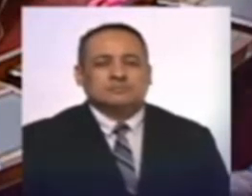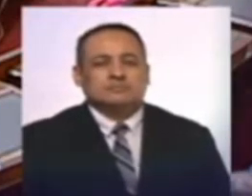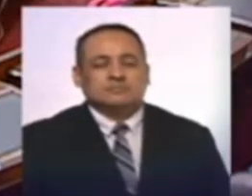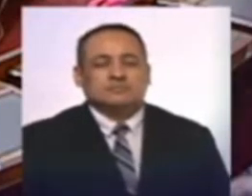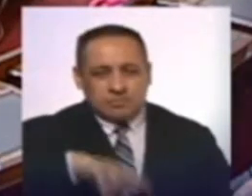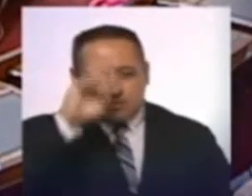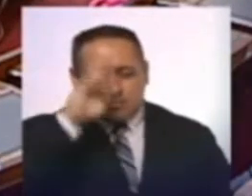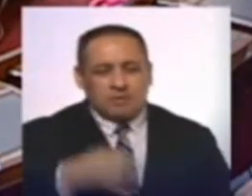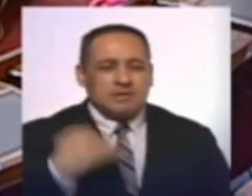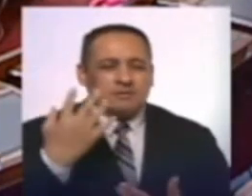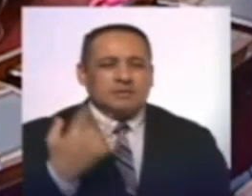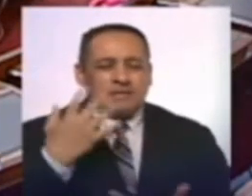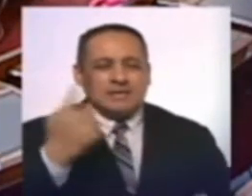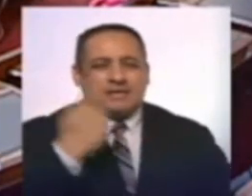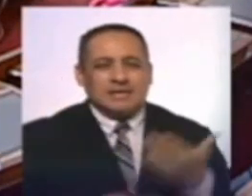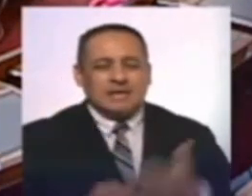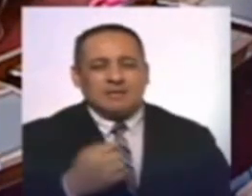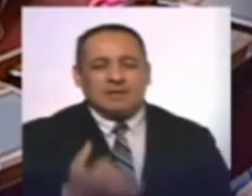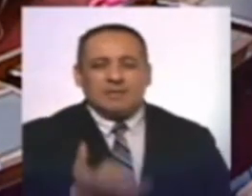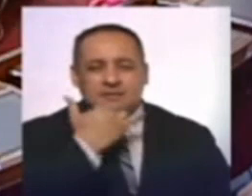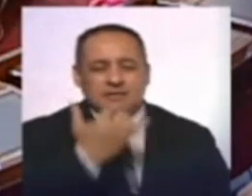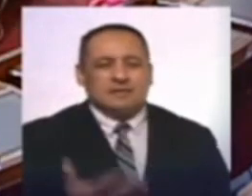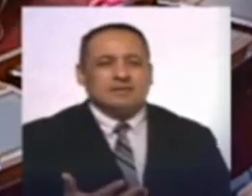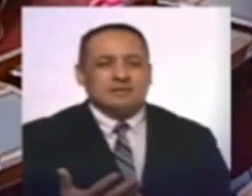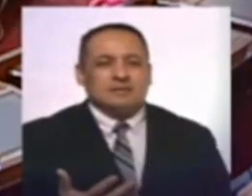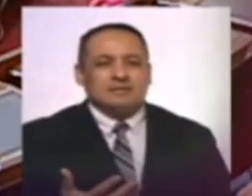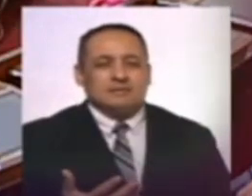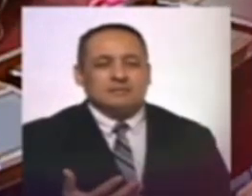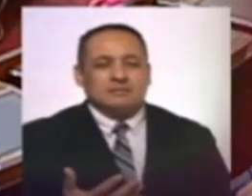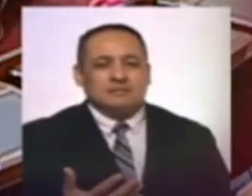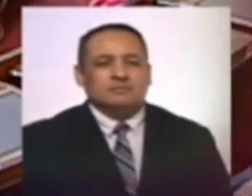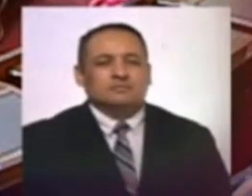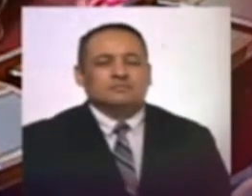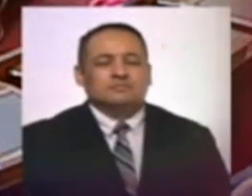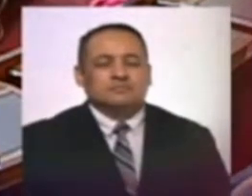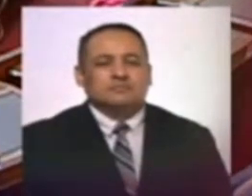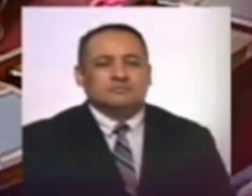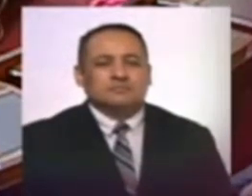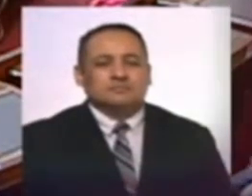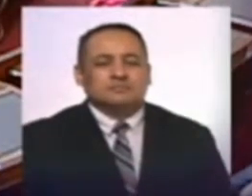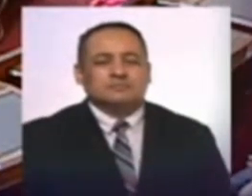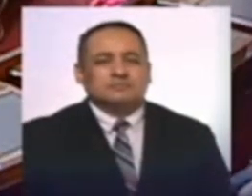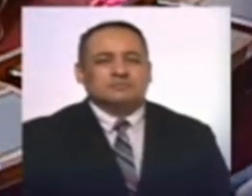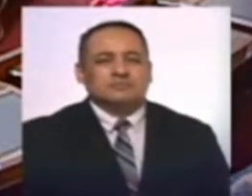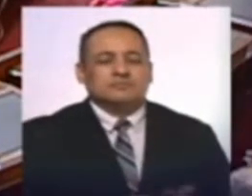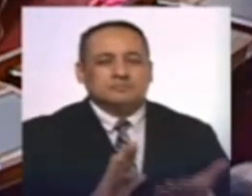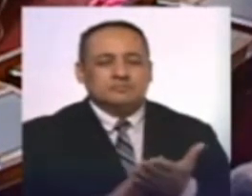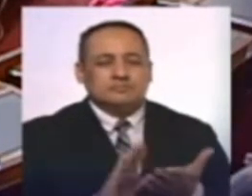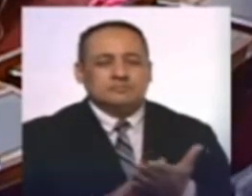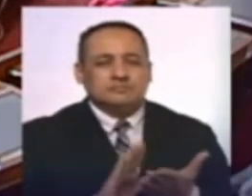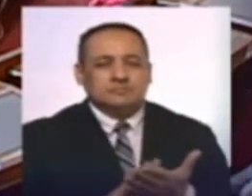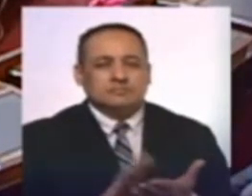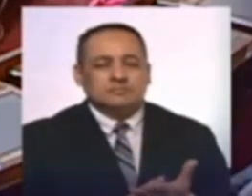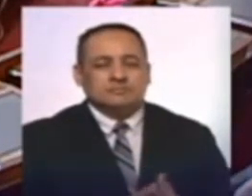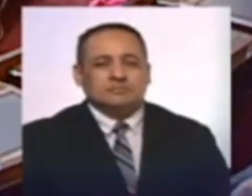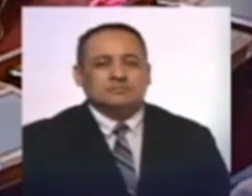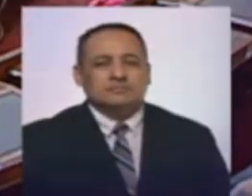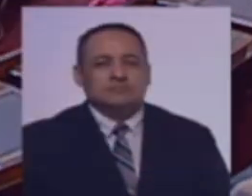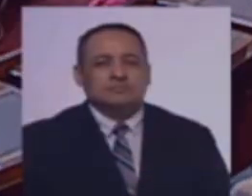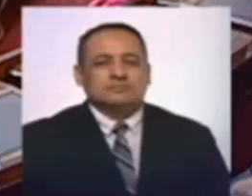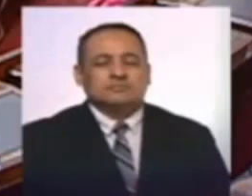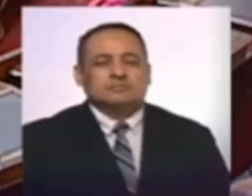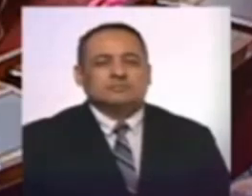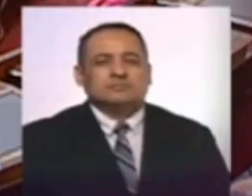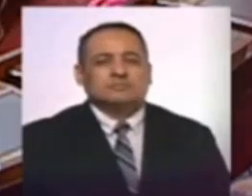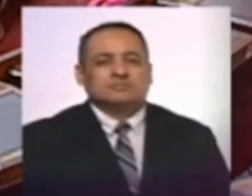pensamiento, a la expresión y a la libertad de prensa, sin condicionamiento. La libertad de prensa es